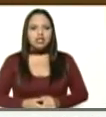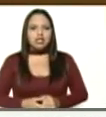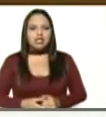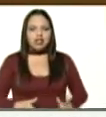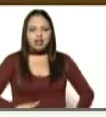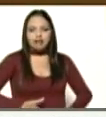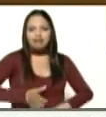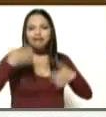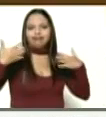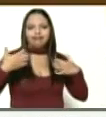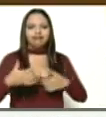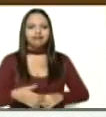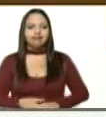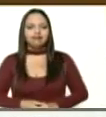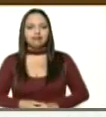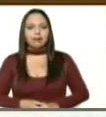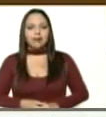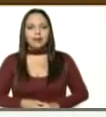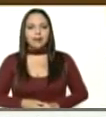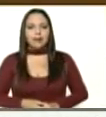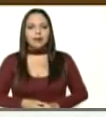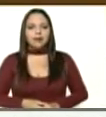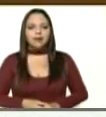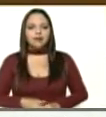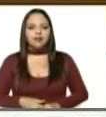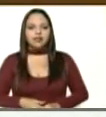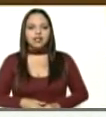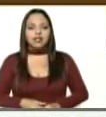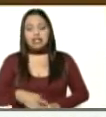irreverencia, ¿verdad?,